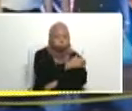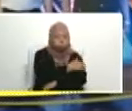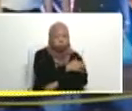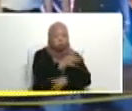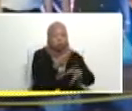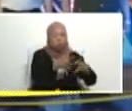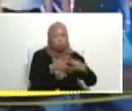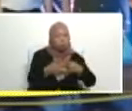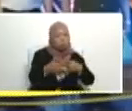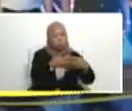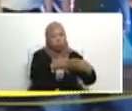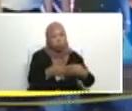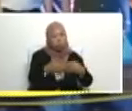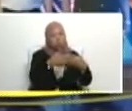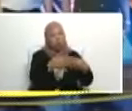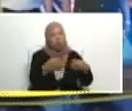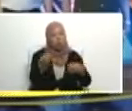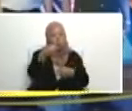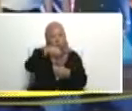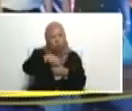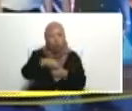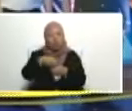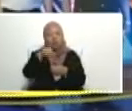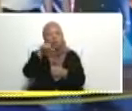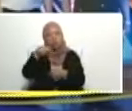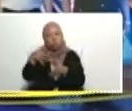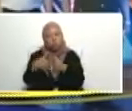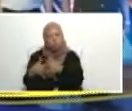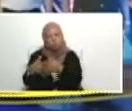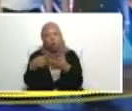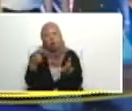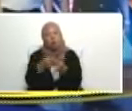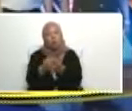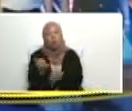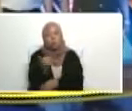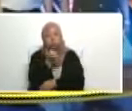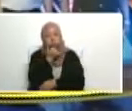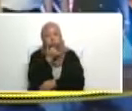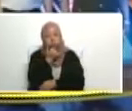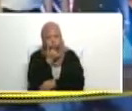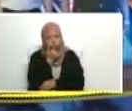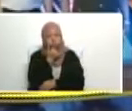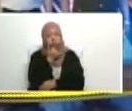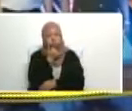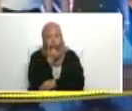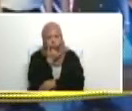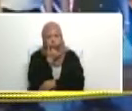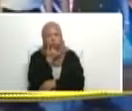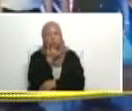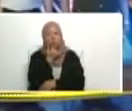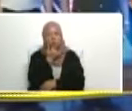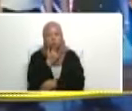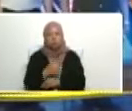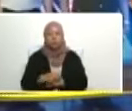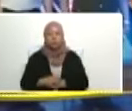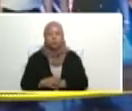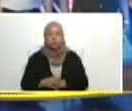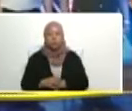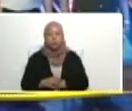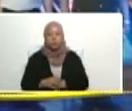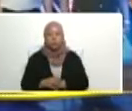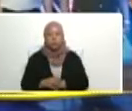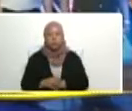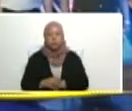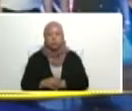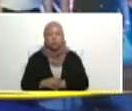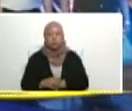cloacas estatales del Imperio Norteamericano, cómo se equivocan con la Fuerza Armada Nacional Bolivariana. No